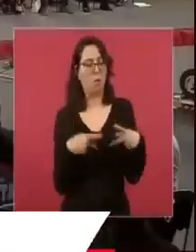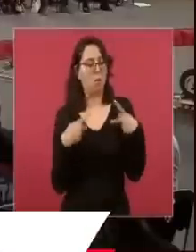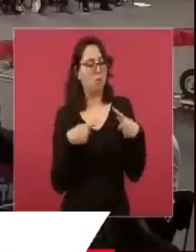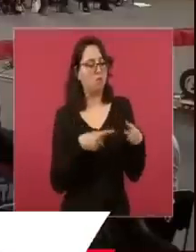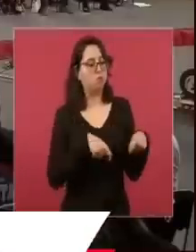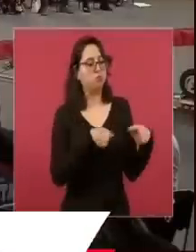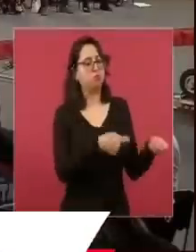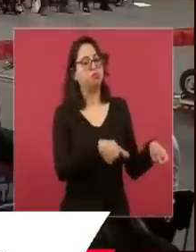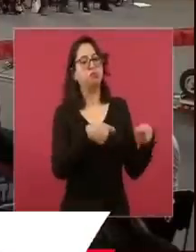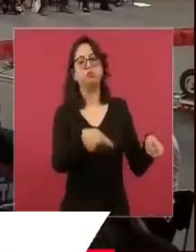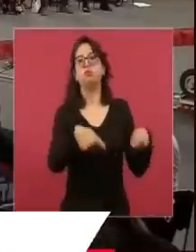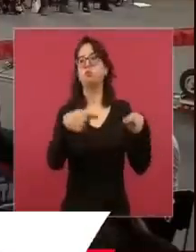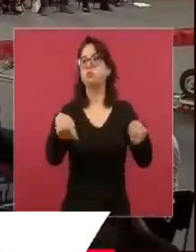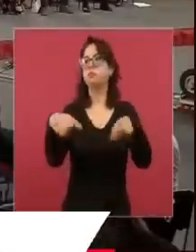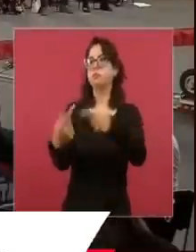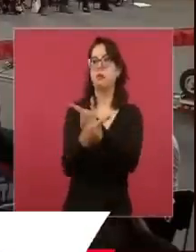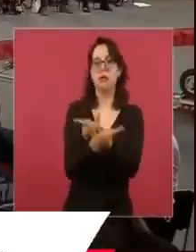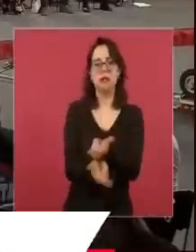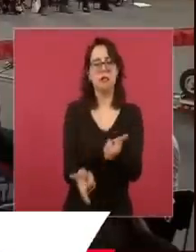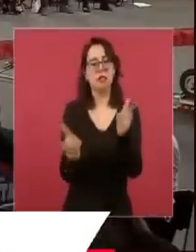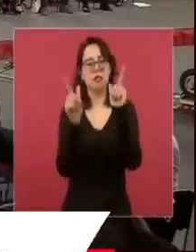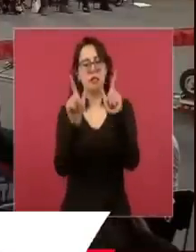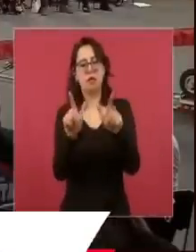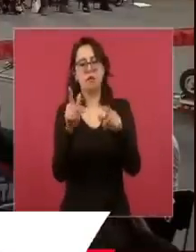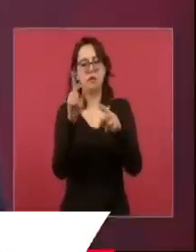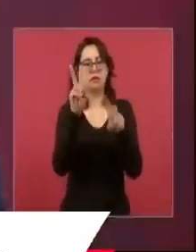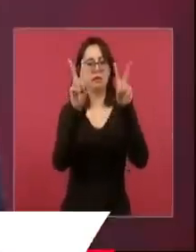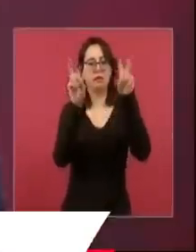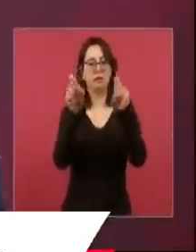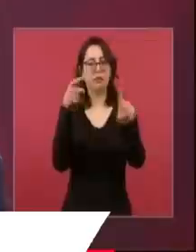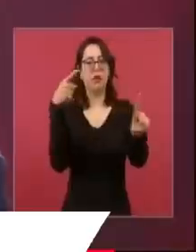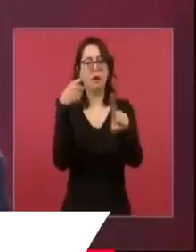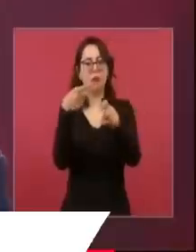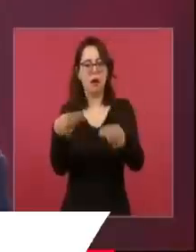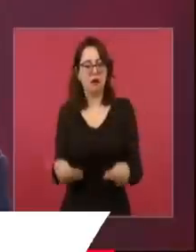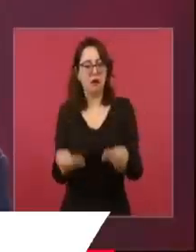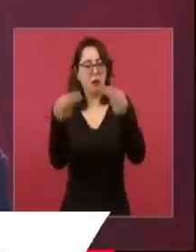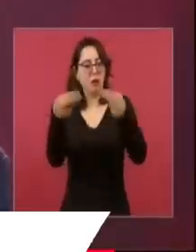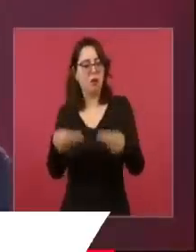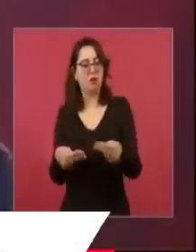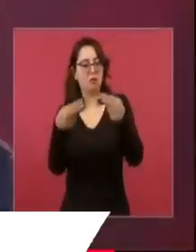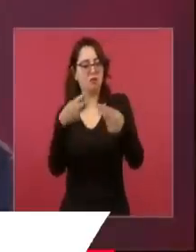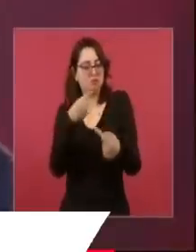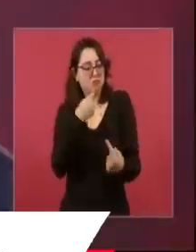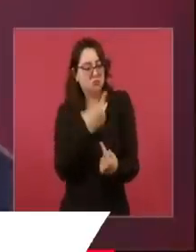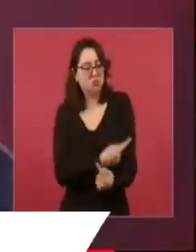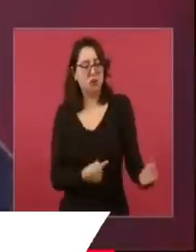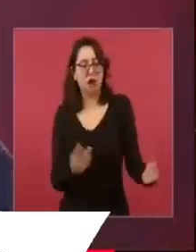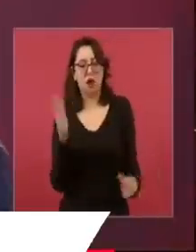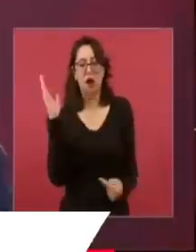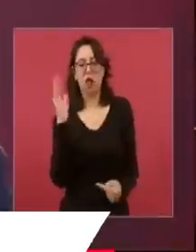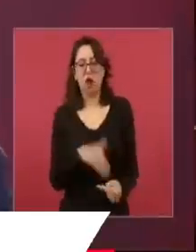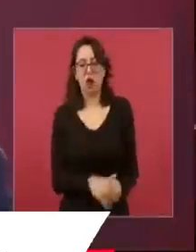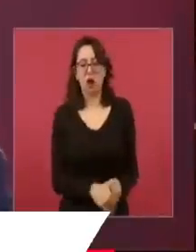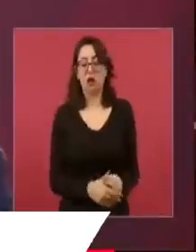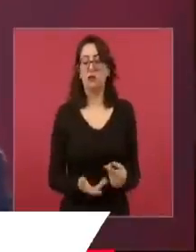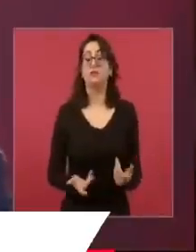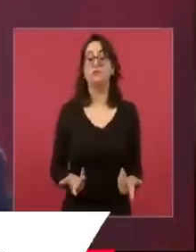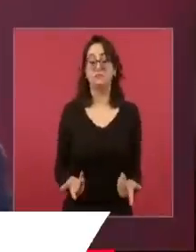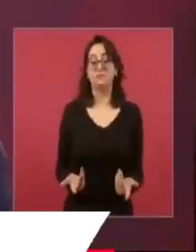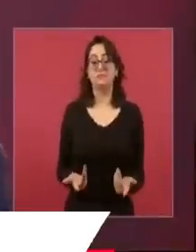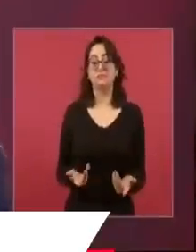El antecesor al actual gobierno Es decir de Enrique Peña Nieto y se empezaron a ejercer hasta este